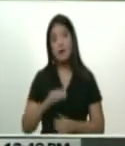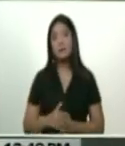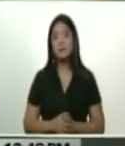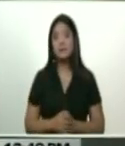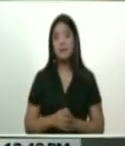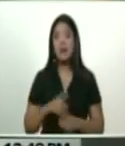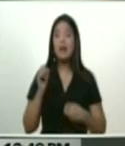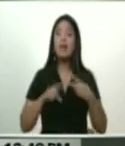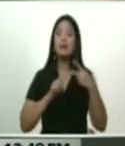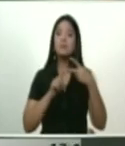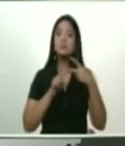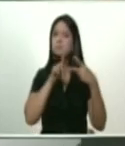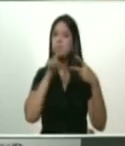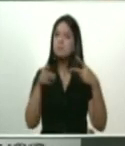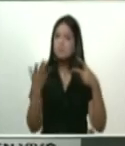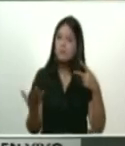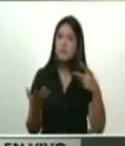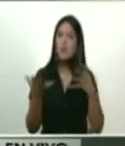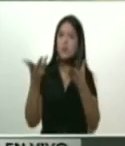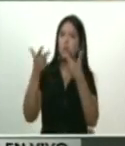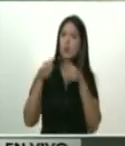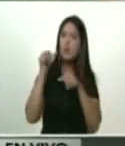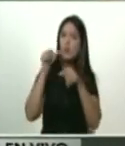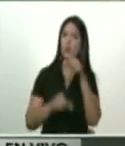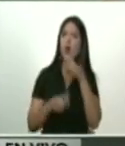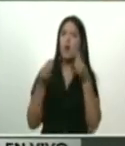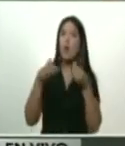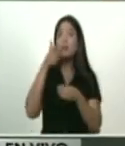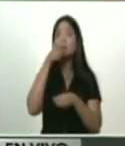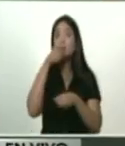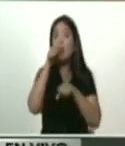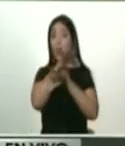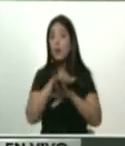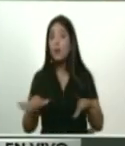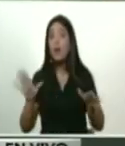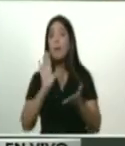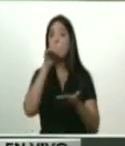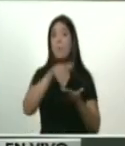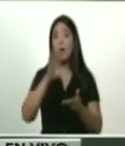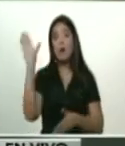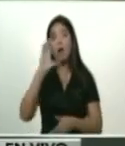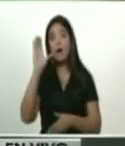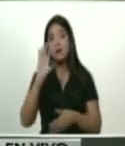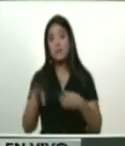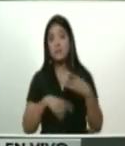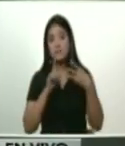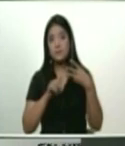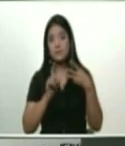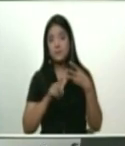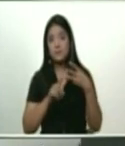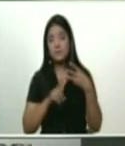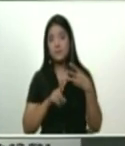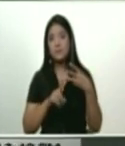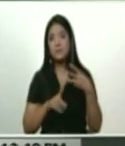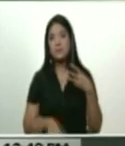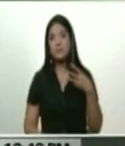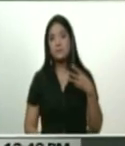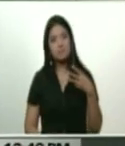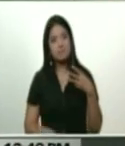La segunda también tiene que ver, para ver si nos ofrecía detalles sobre el despliegue de seguridad que va a tener tanto en Maracay como en Caracas. Y ya por último,